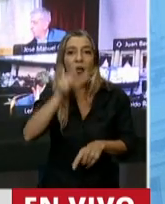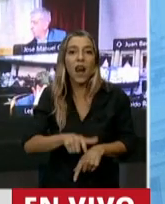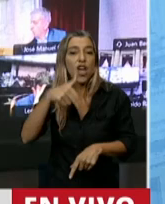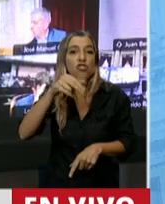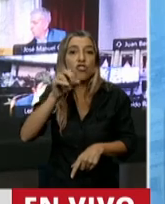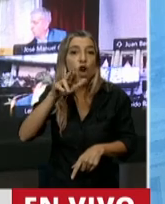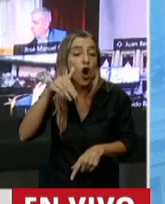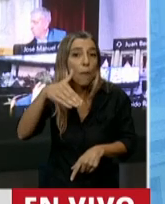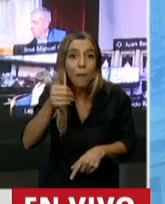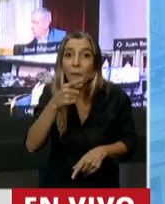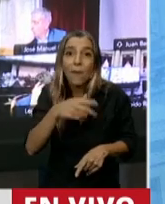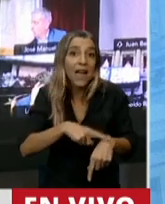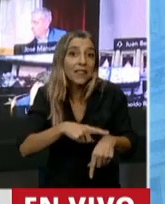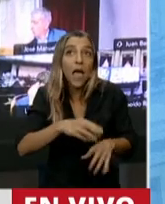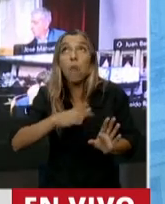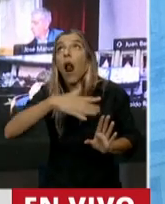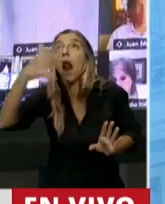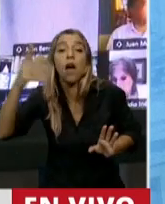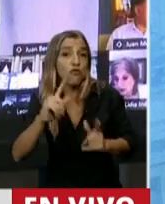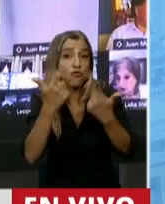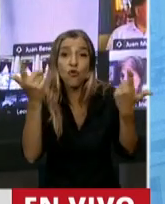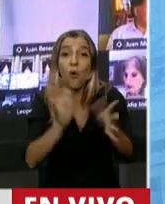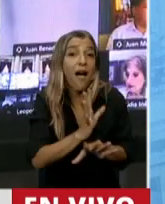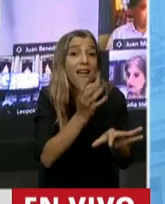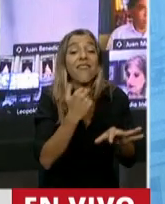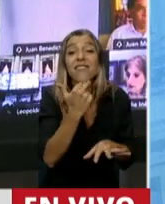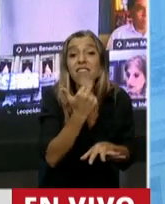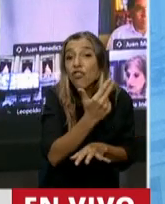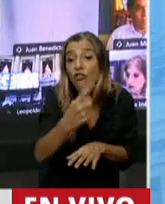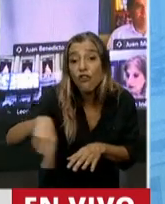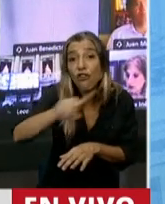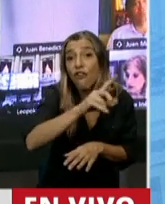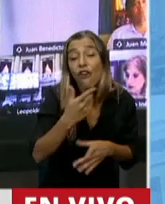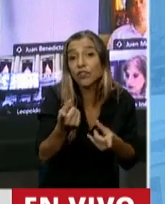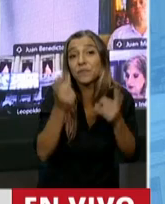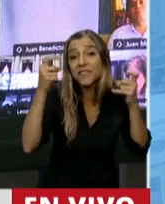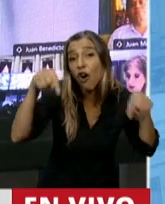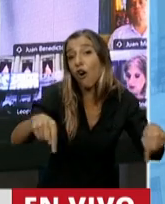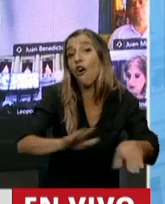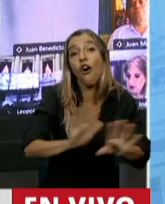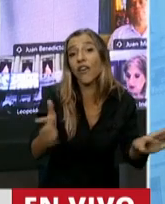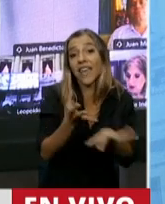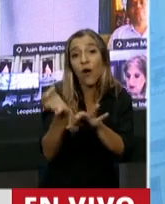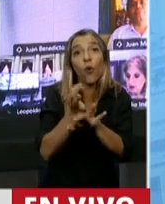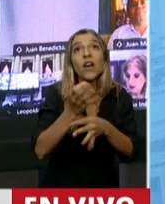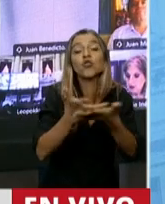tiempo porque sus hijos no pueden aprovechar la educación pública que hoy el Estado le está brindando. Así